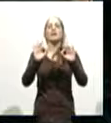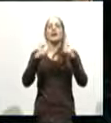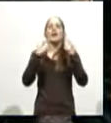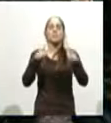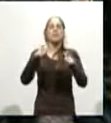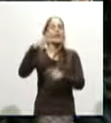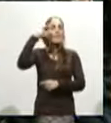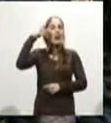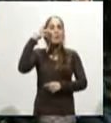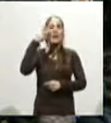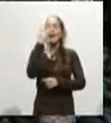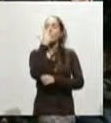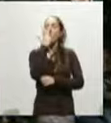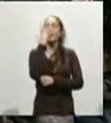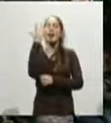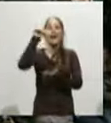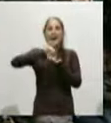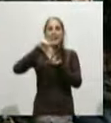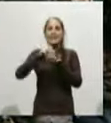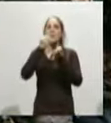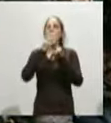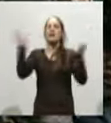de Arrecife. Muy buenas noches.